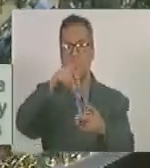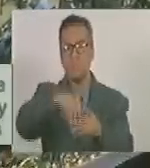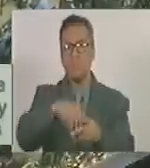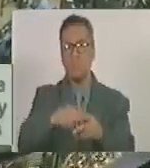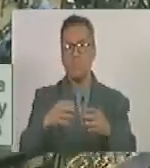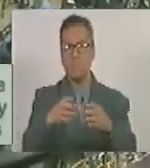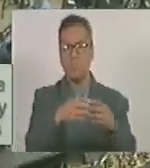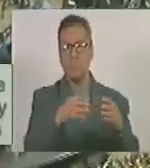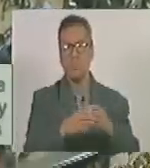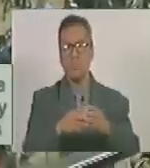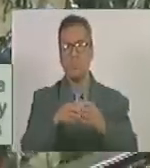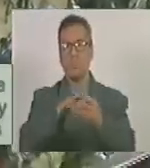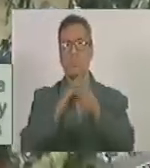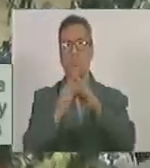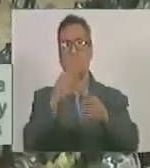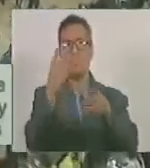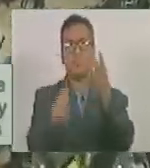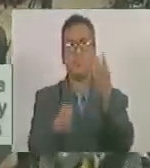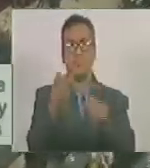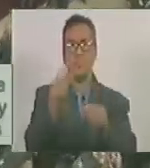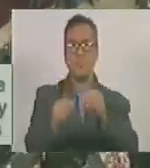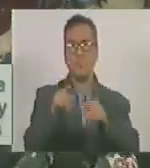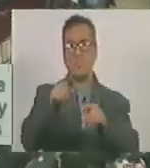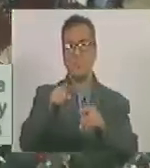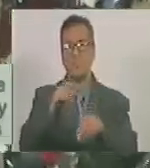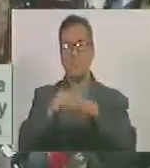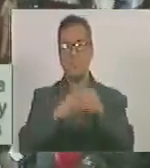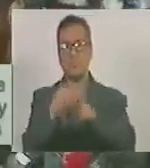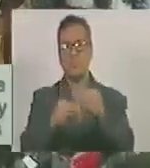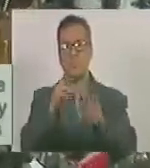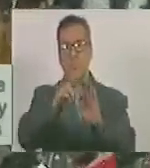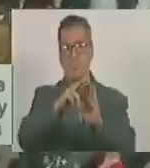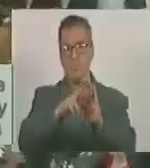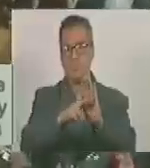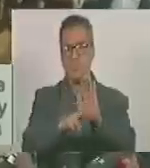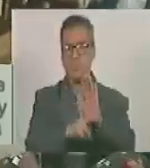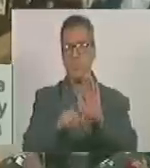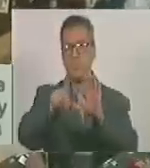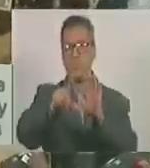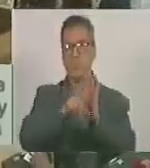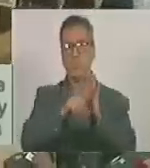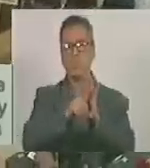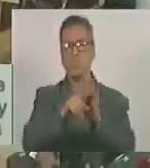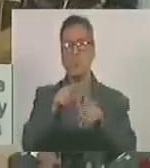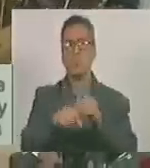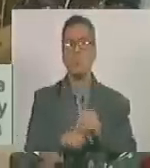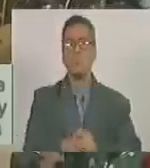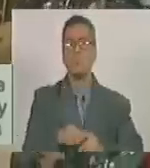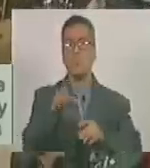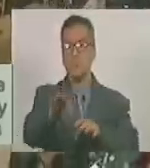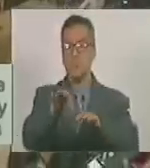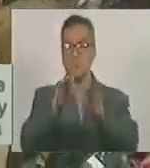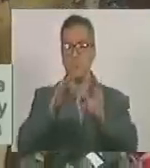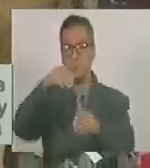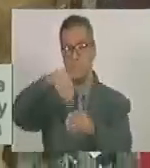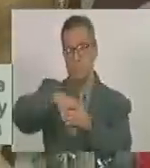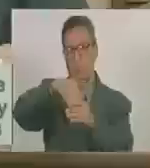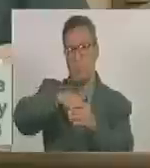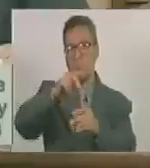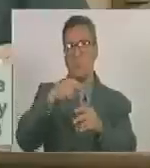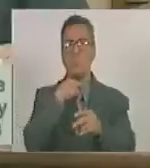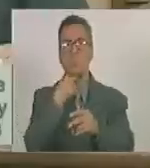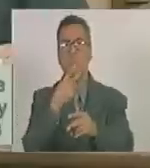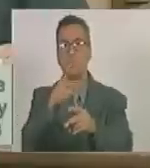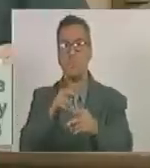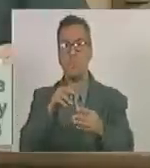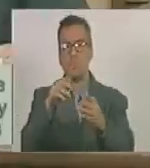las unidades del Consejo Comunal de acuerdo a los requisitos establecidos en esta ley. La elección de las voceras o voceros